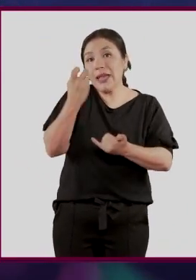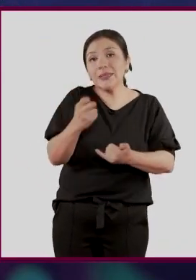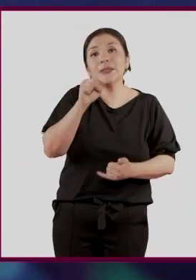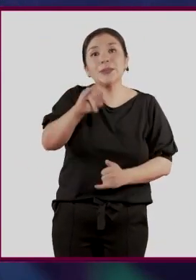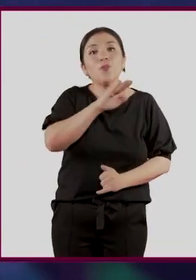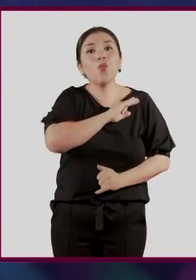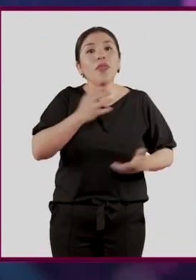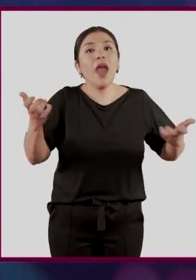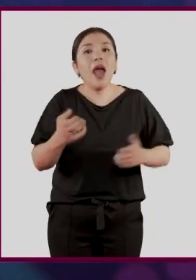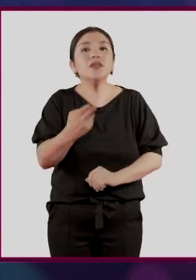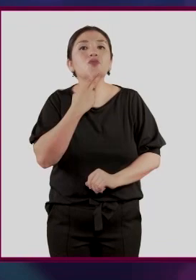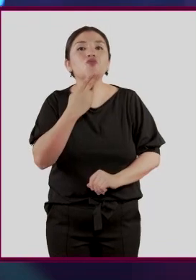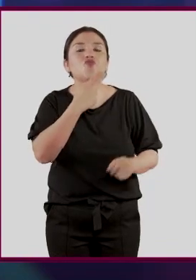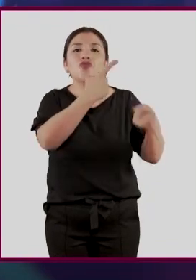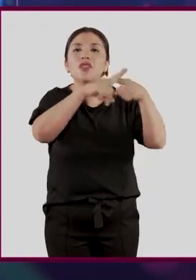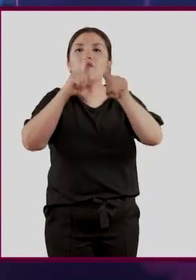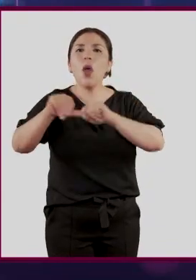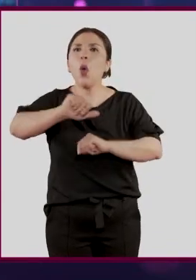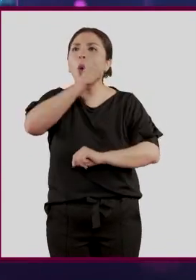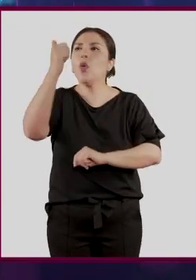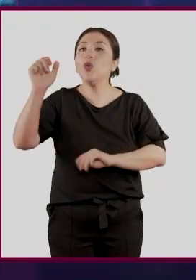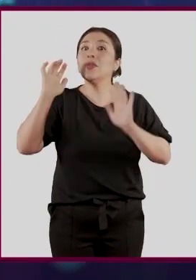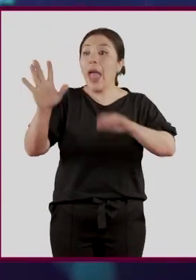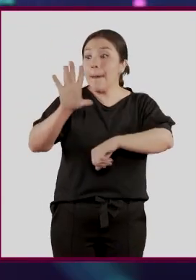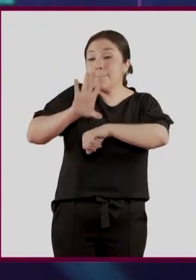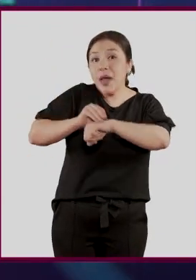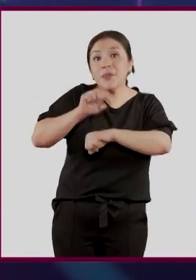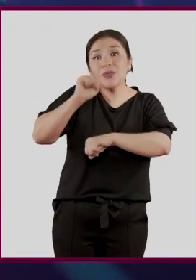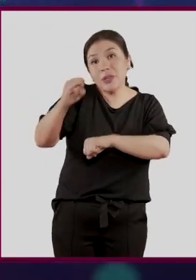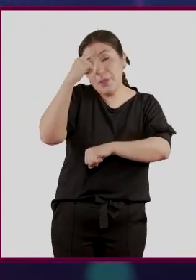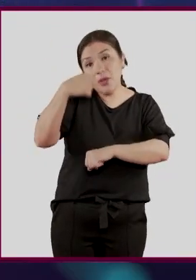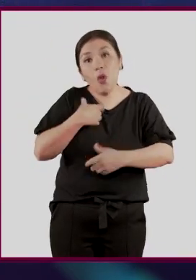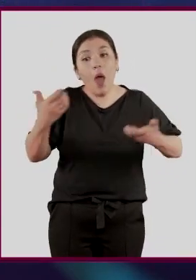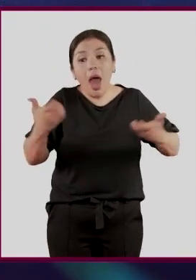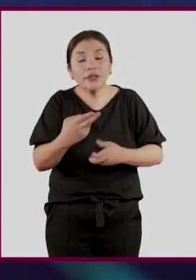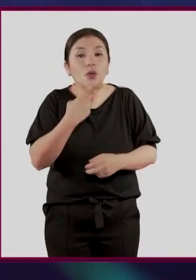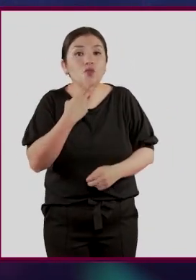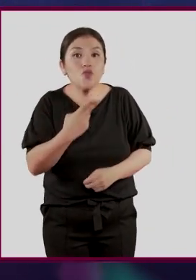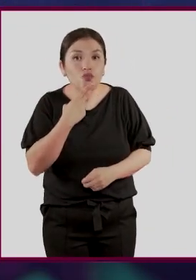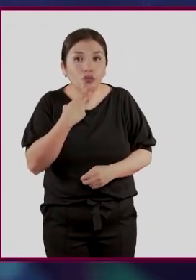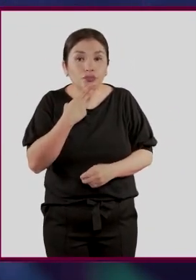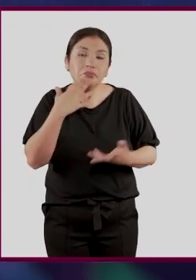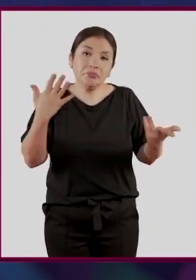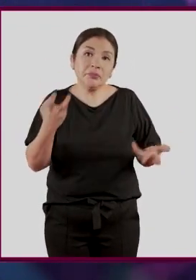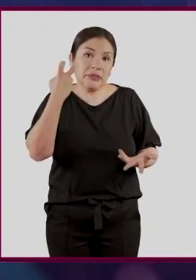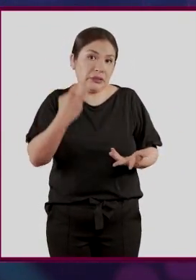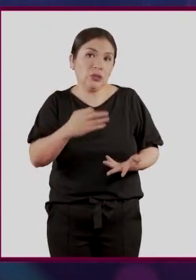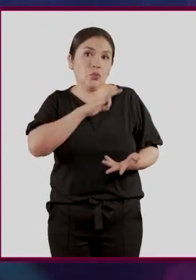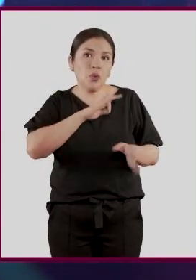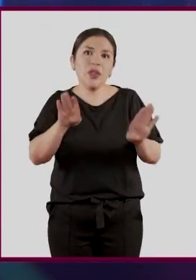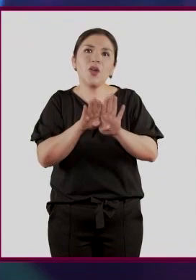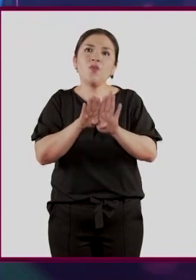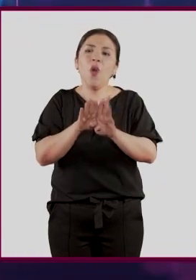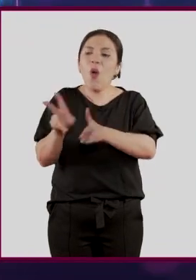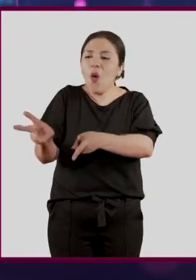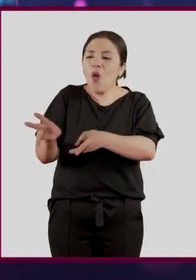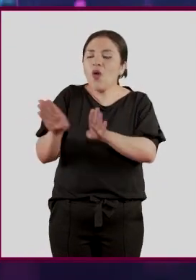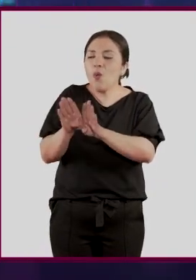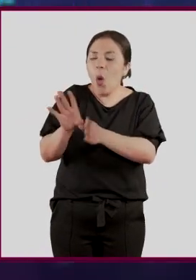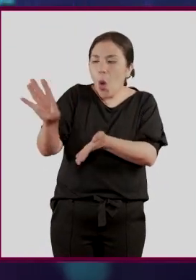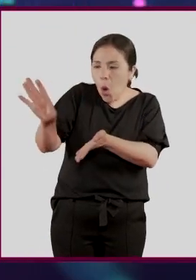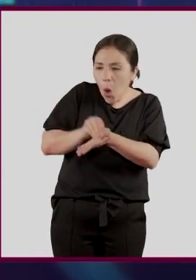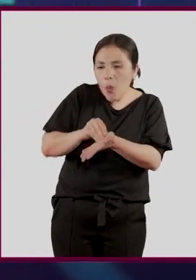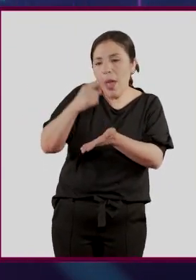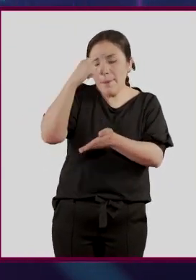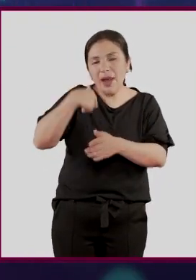utilizar algunas otras obras que ya nos hayan dado permiso de utilizar y que podamos hacer un remix, ¿no? Que eso es algo que también